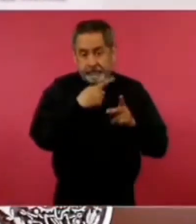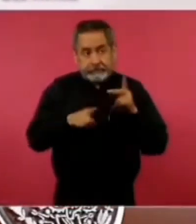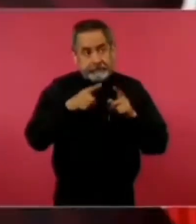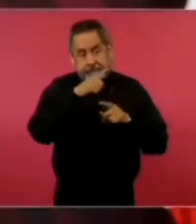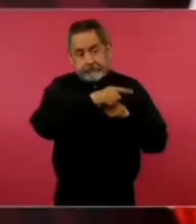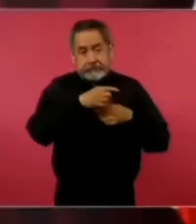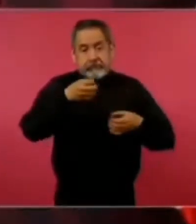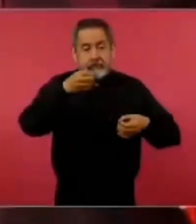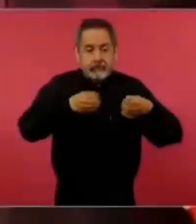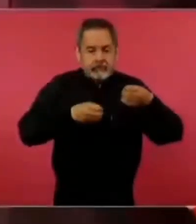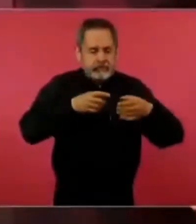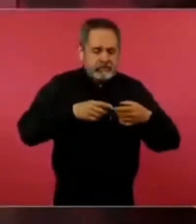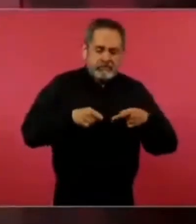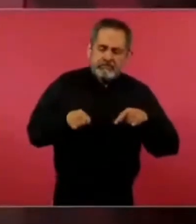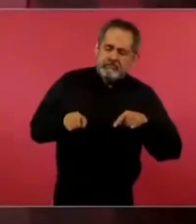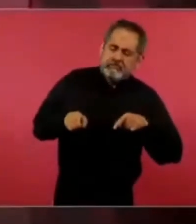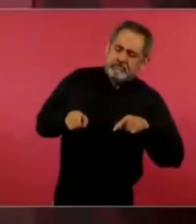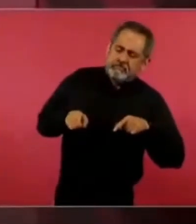de valor